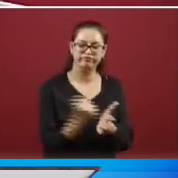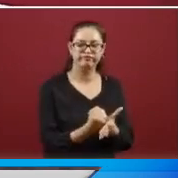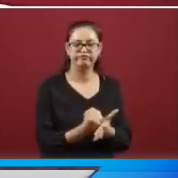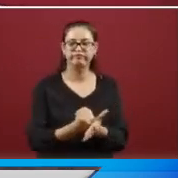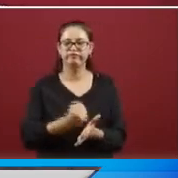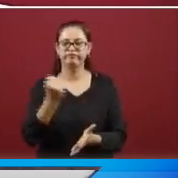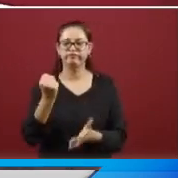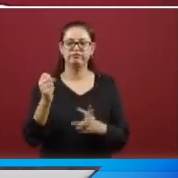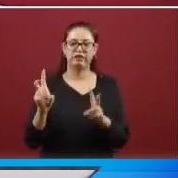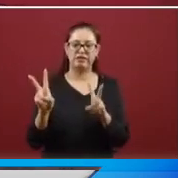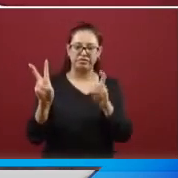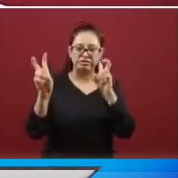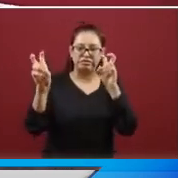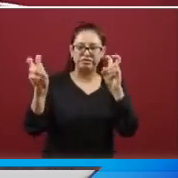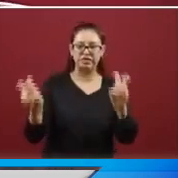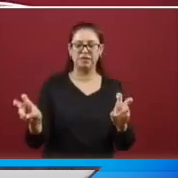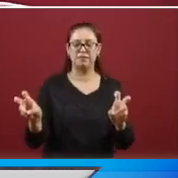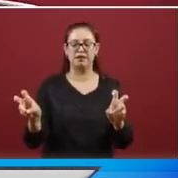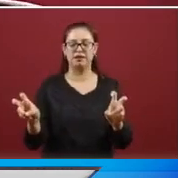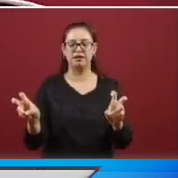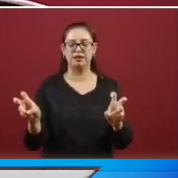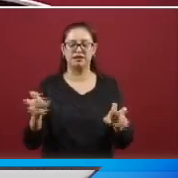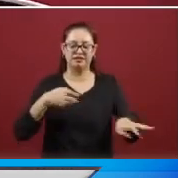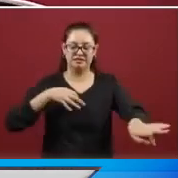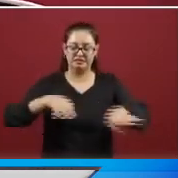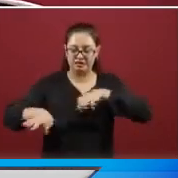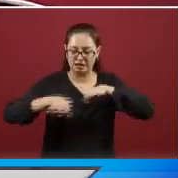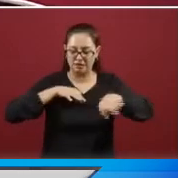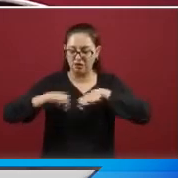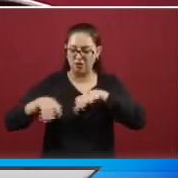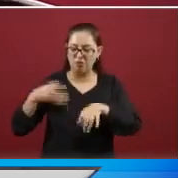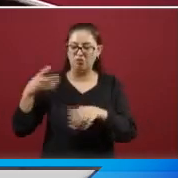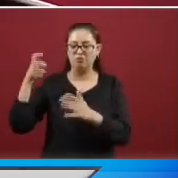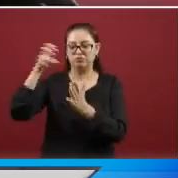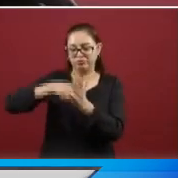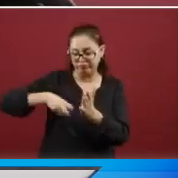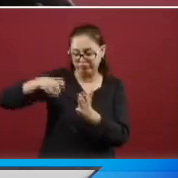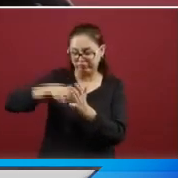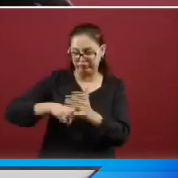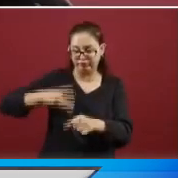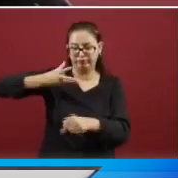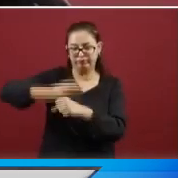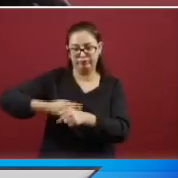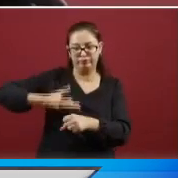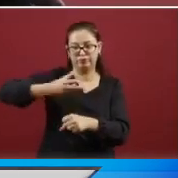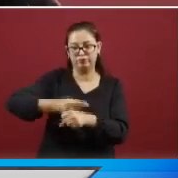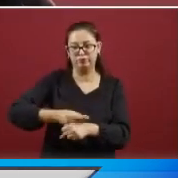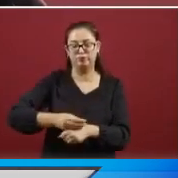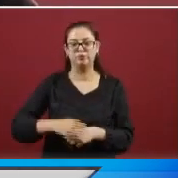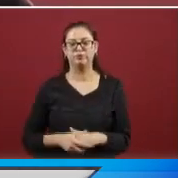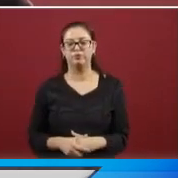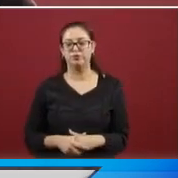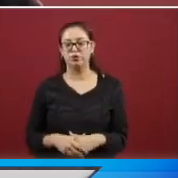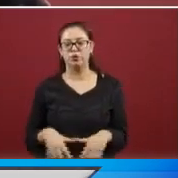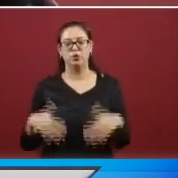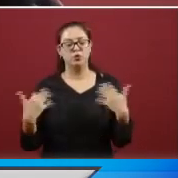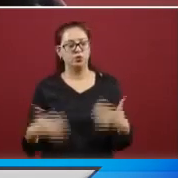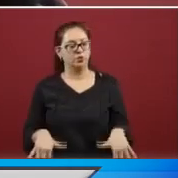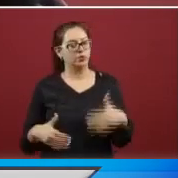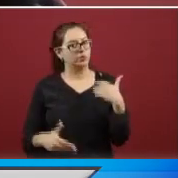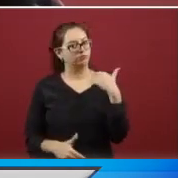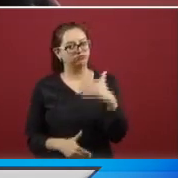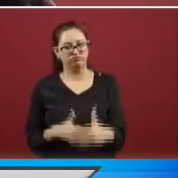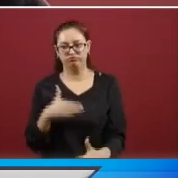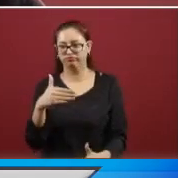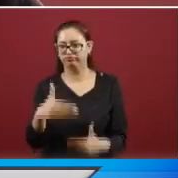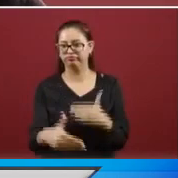de la reforma laboral. El presidente Andrés Manuel López Obrador manifiesta su satisfacción por la aprobación